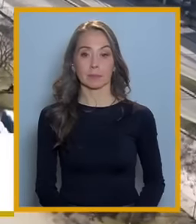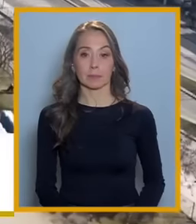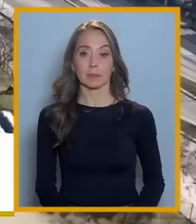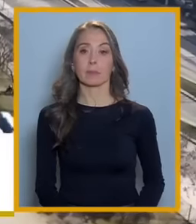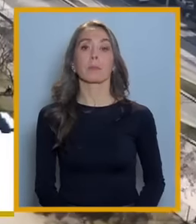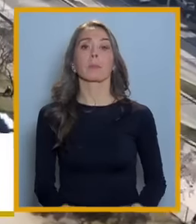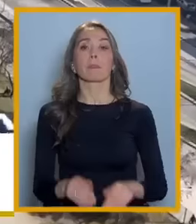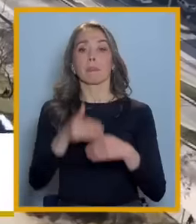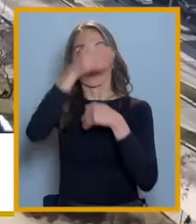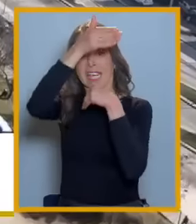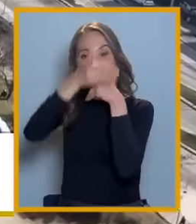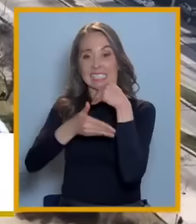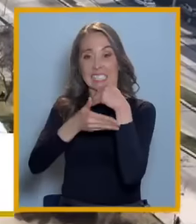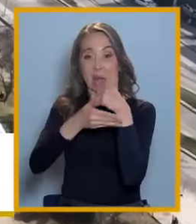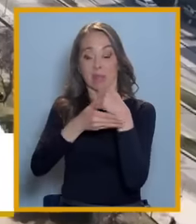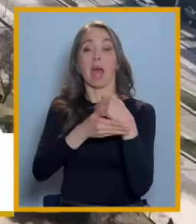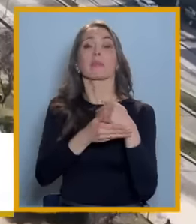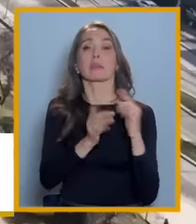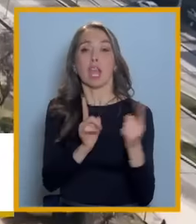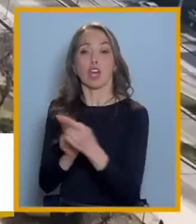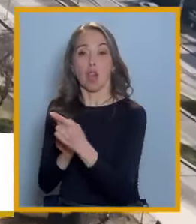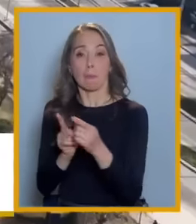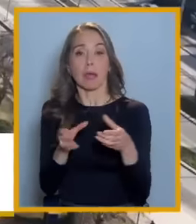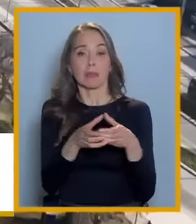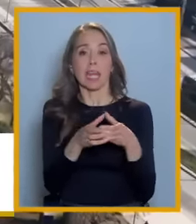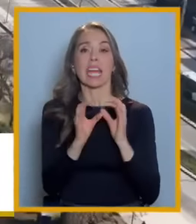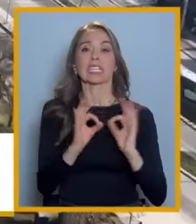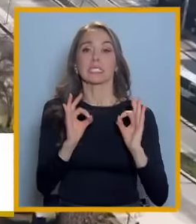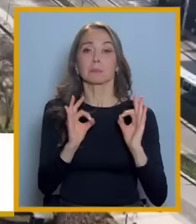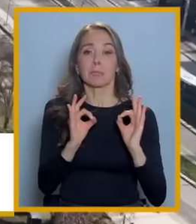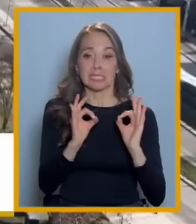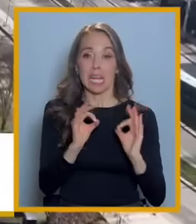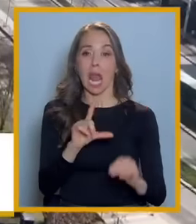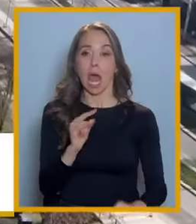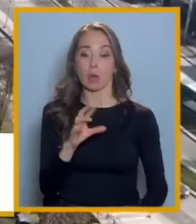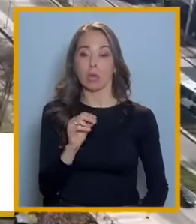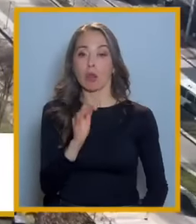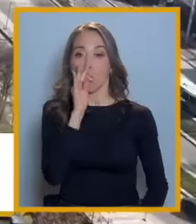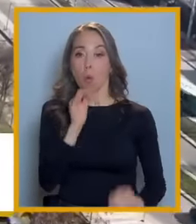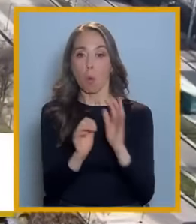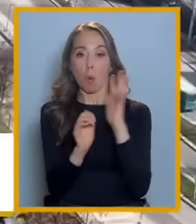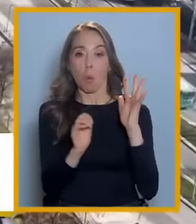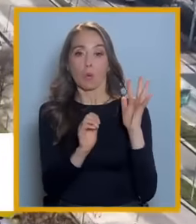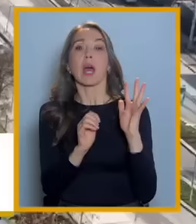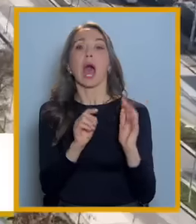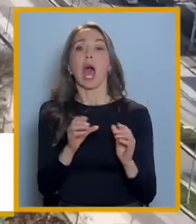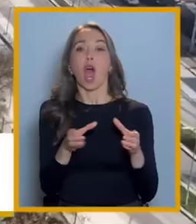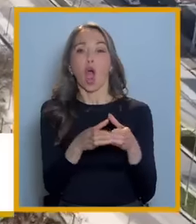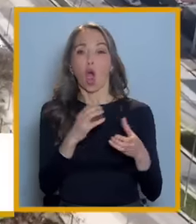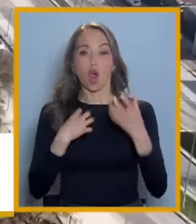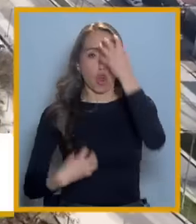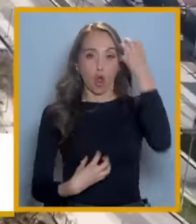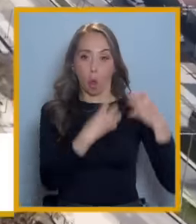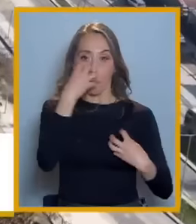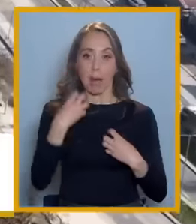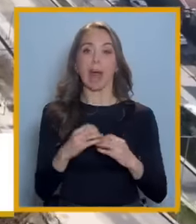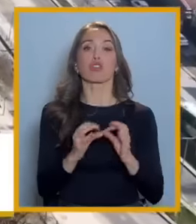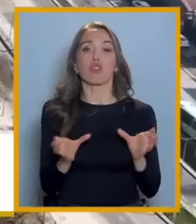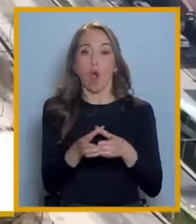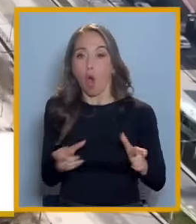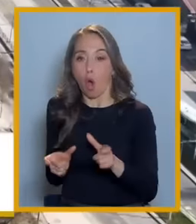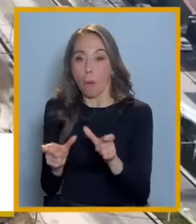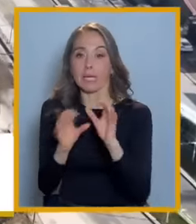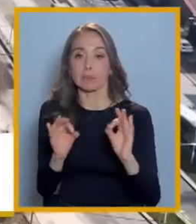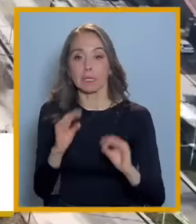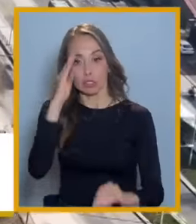Ante el estandarte de combate de la Brigada de Operaciones Especiales Lautaro, jura el escalón Comando de Operaciones Especiales, conformado